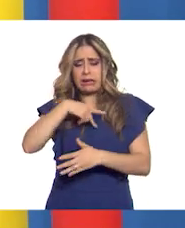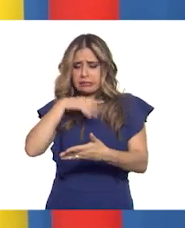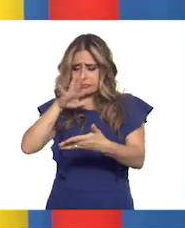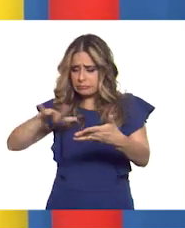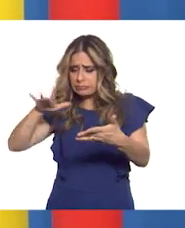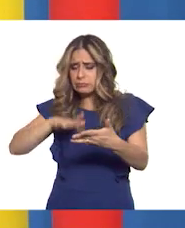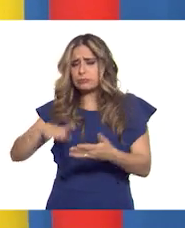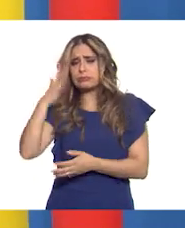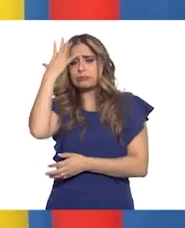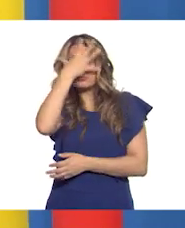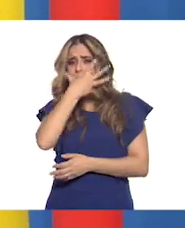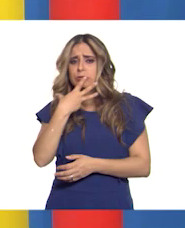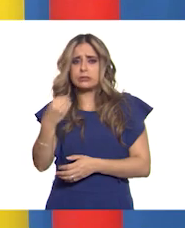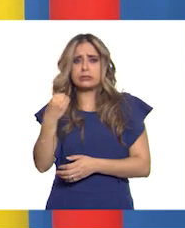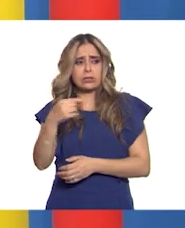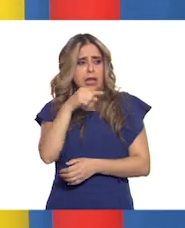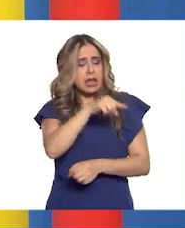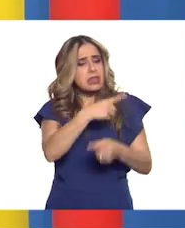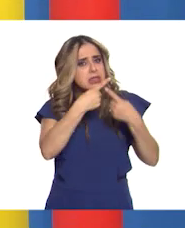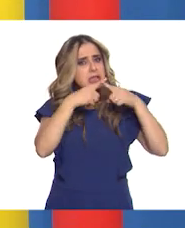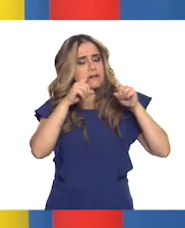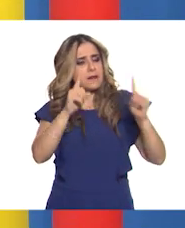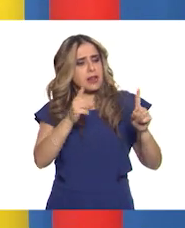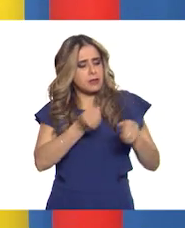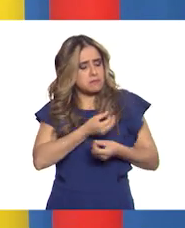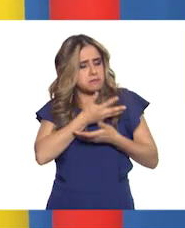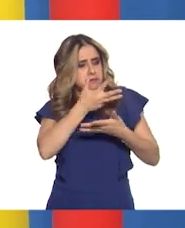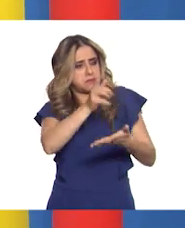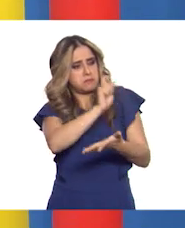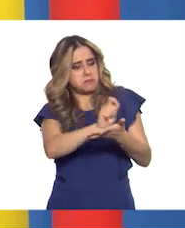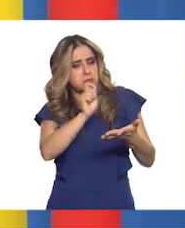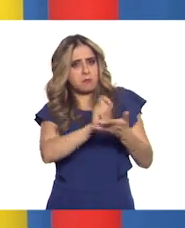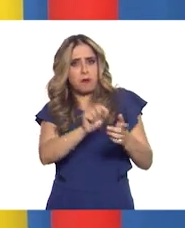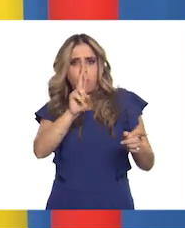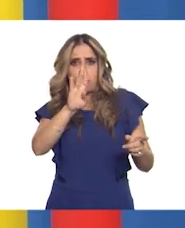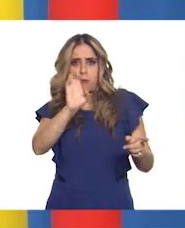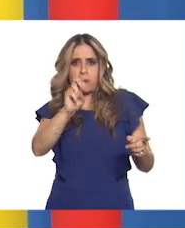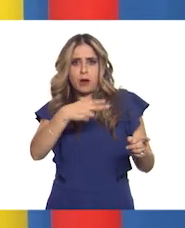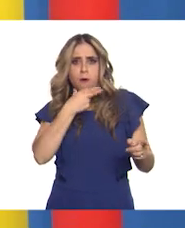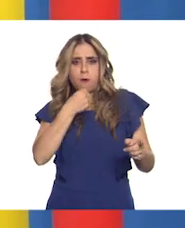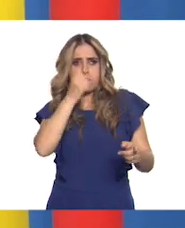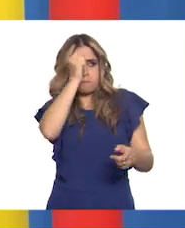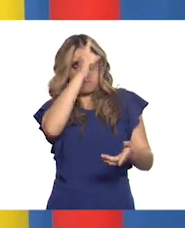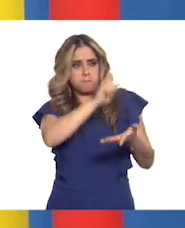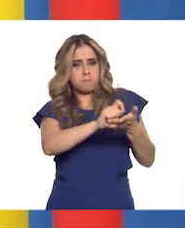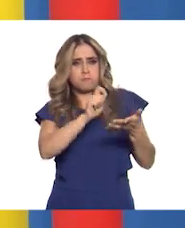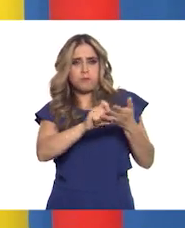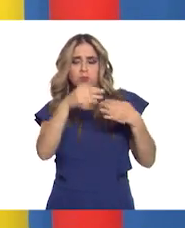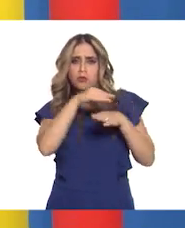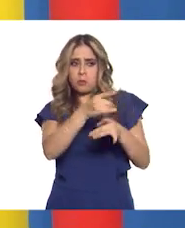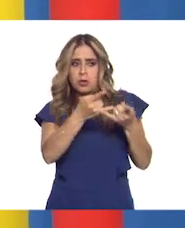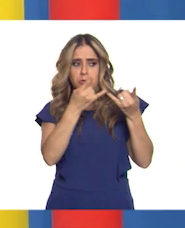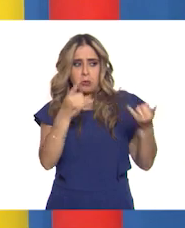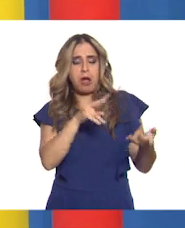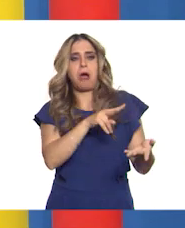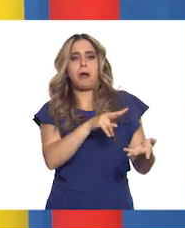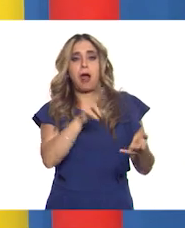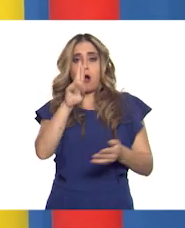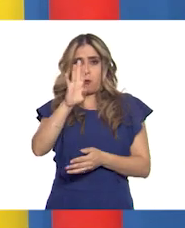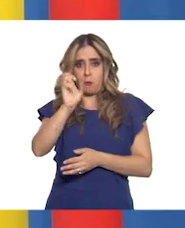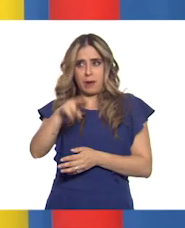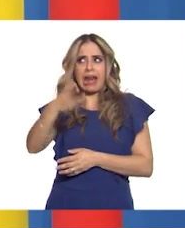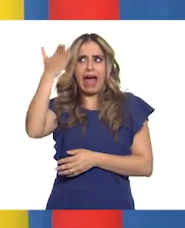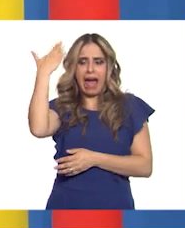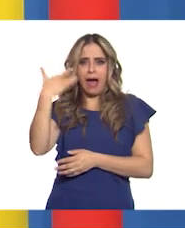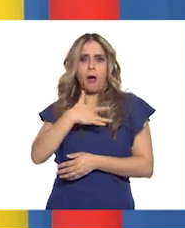bien logrados en diferentes géneros. Y yo no sabía que Rubén Darío también escribía narrativa. Yo me acuerdo de los poemas que en alguna